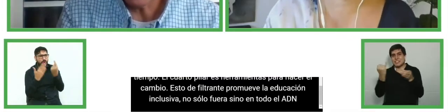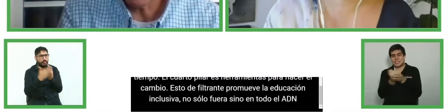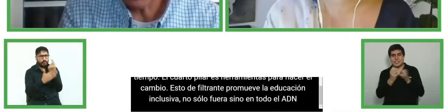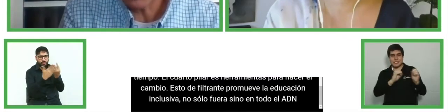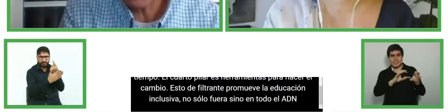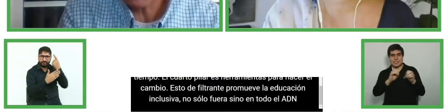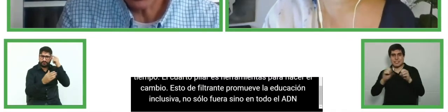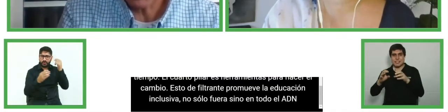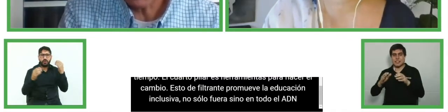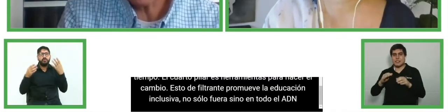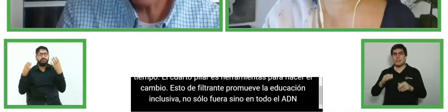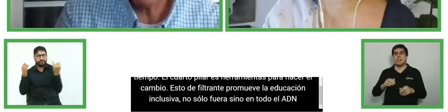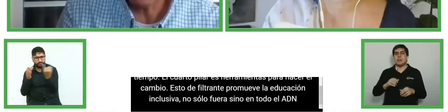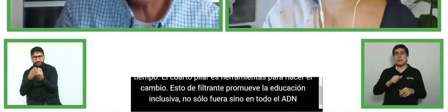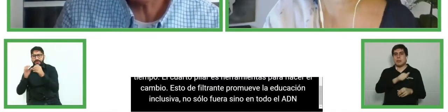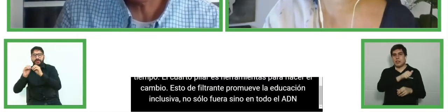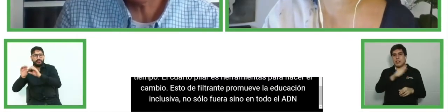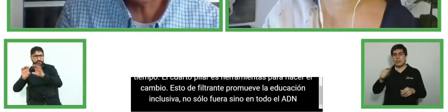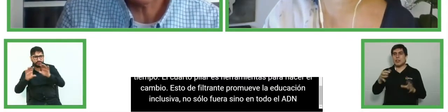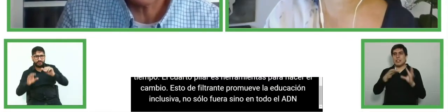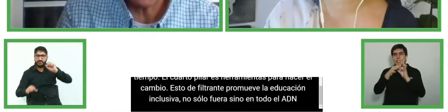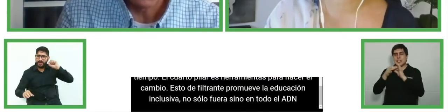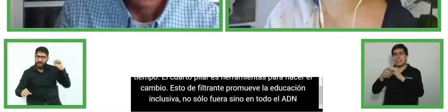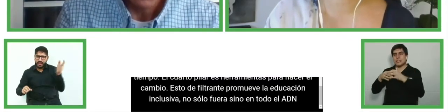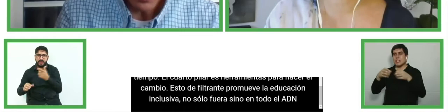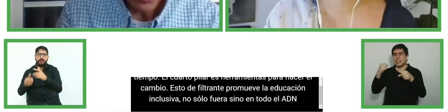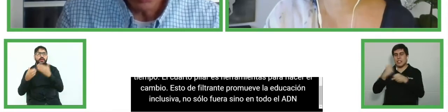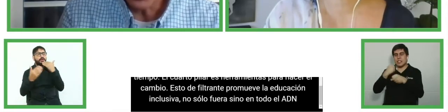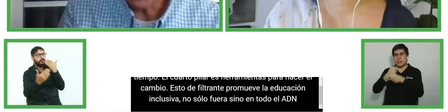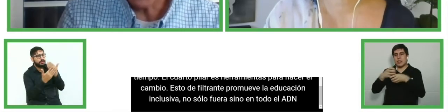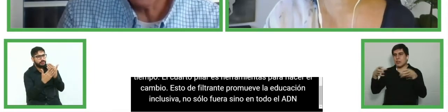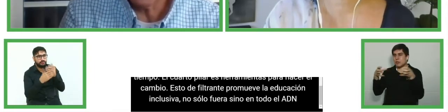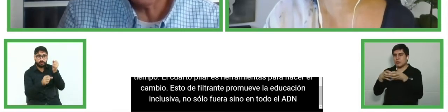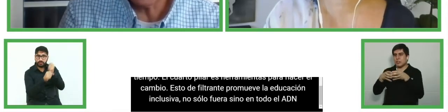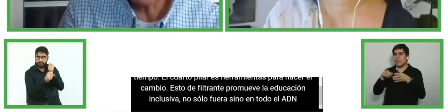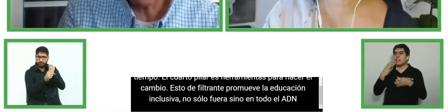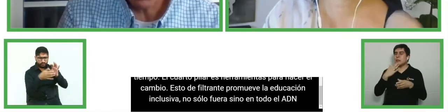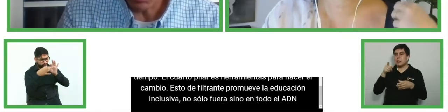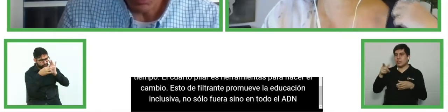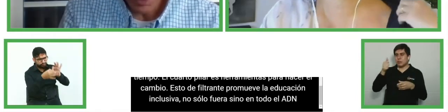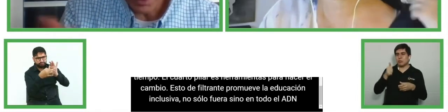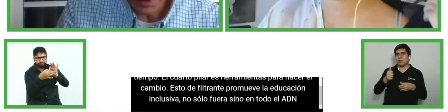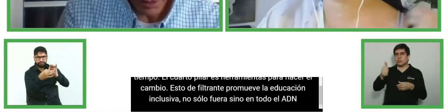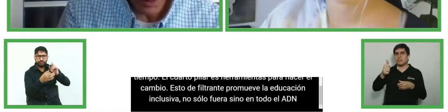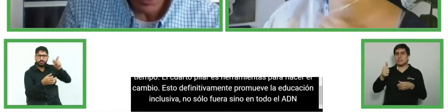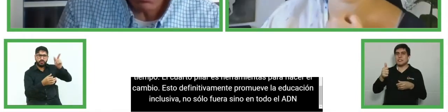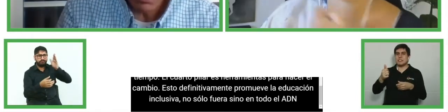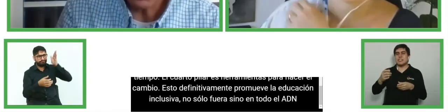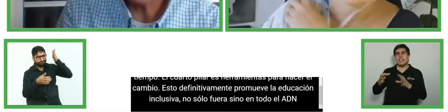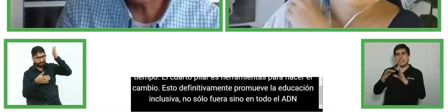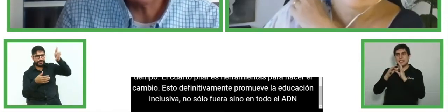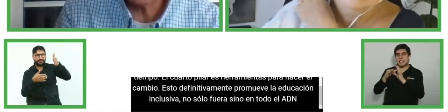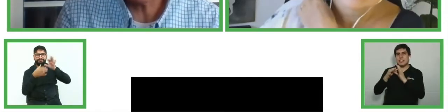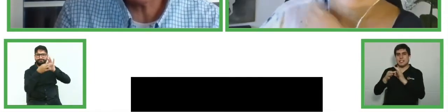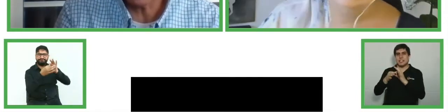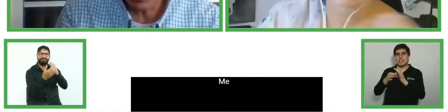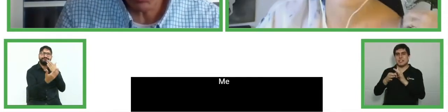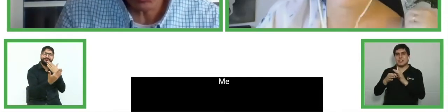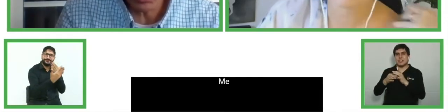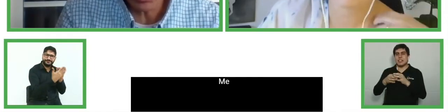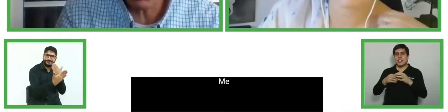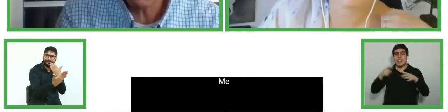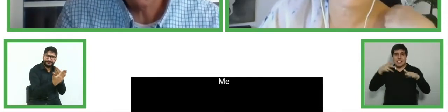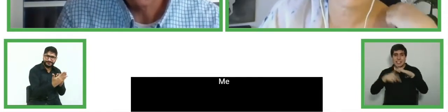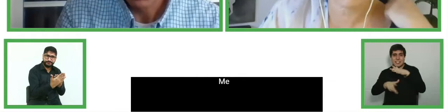todos los niveles. Gracias a vosotros y gracias a tu liderazgo. Desde luego me encanta lo de la accesibilidad social,